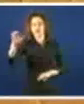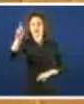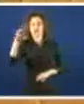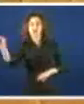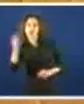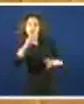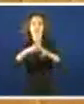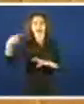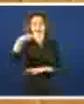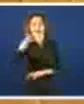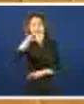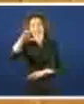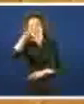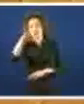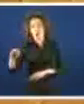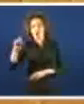o Greco.